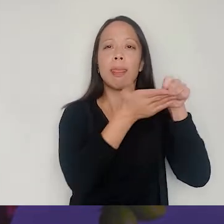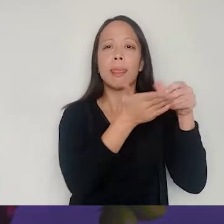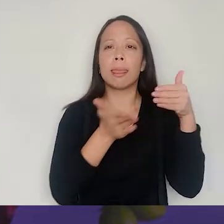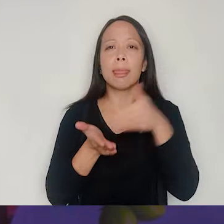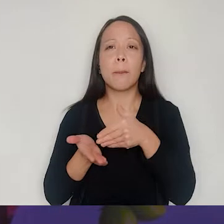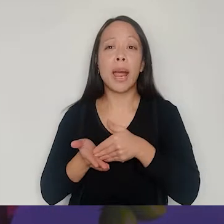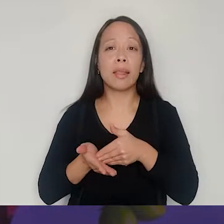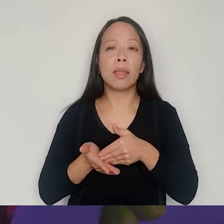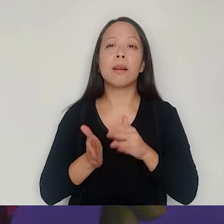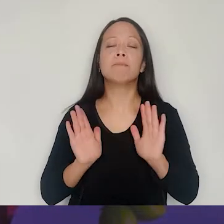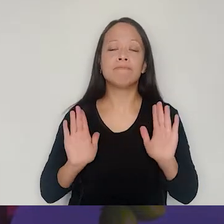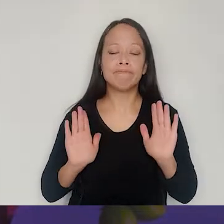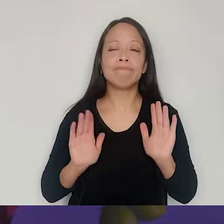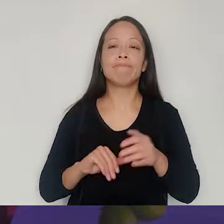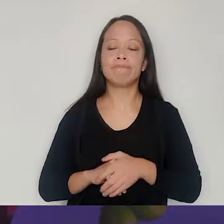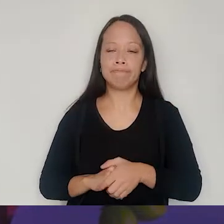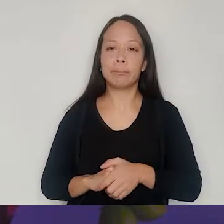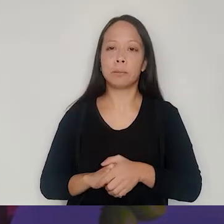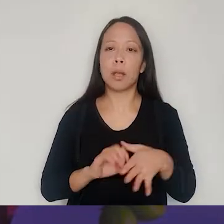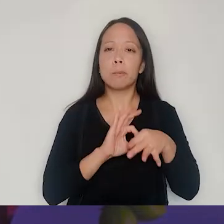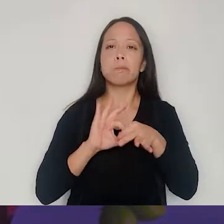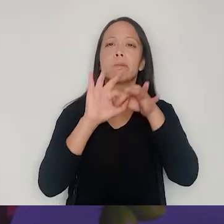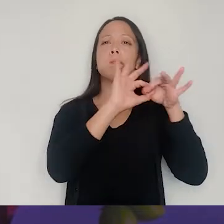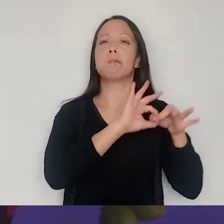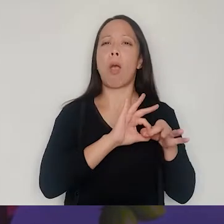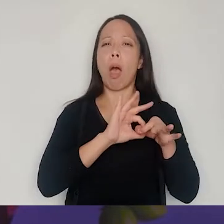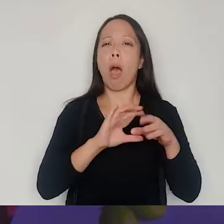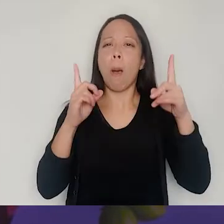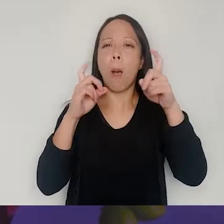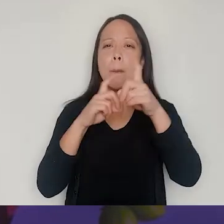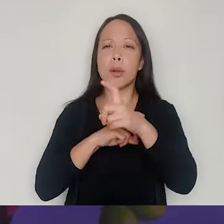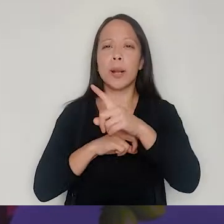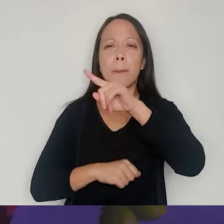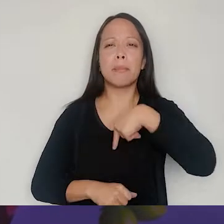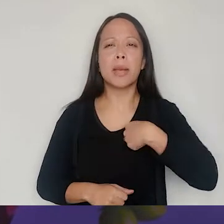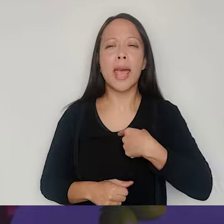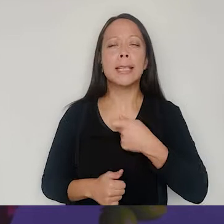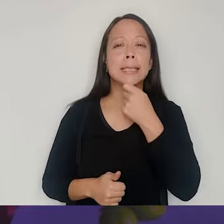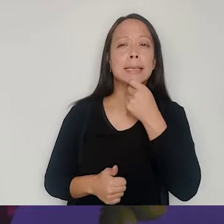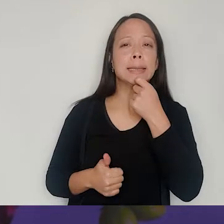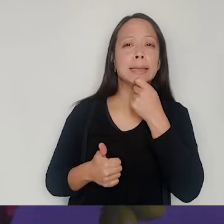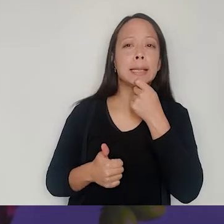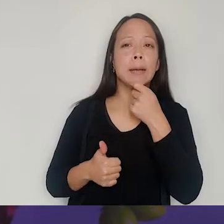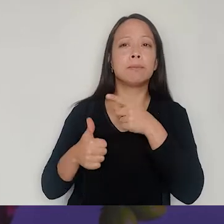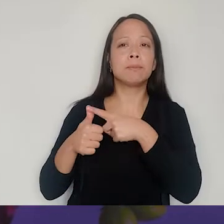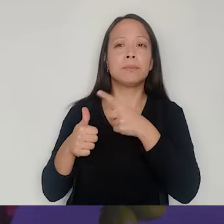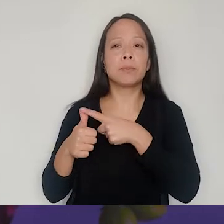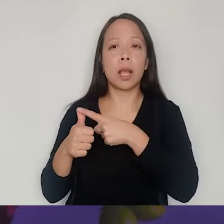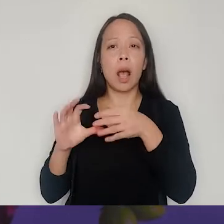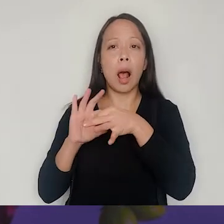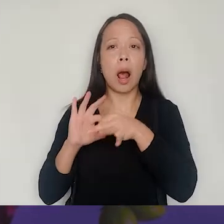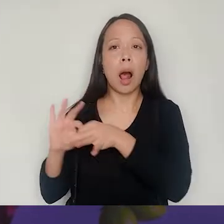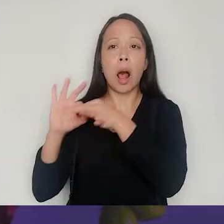encontramos, todos compartimos esta misma problemática. Si atendemos al estudio que ha realizado la